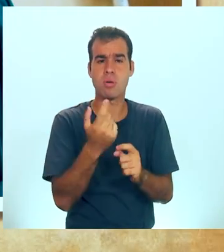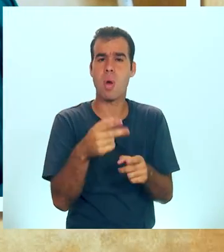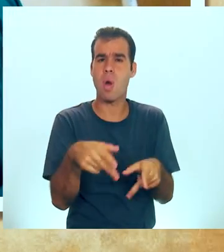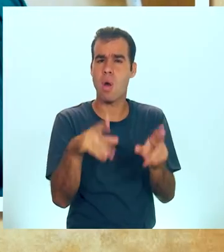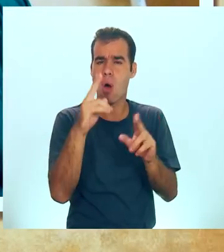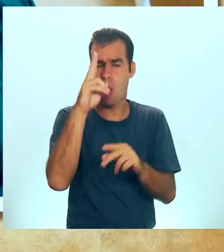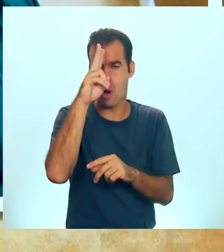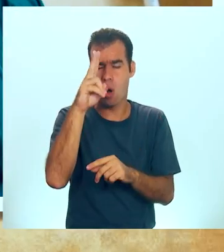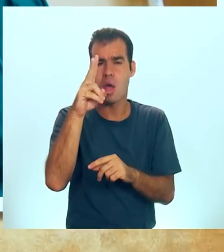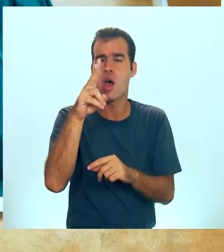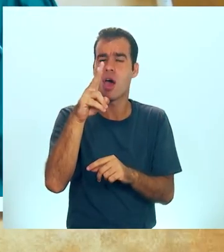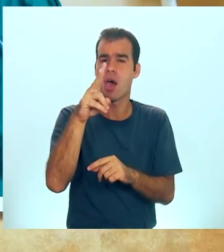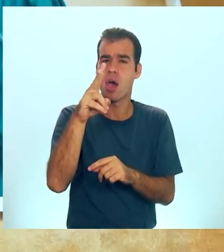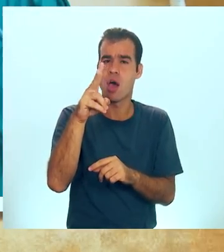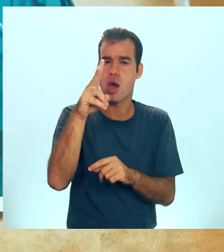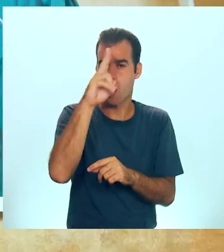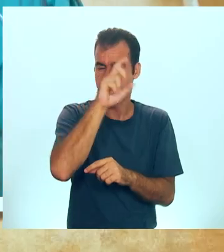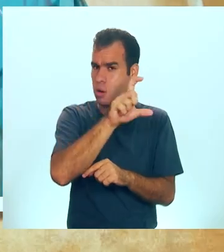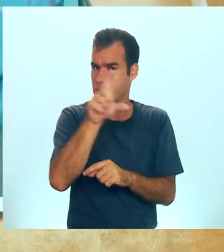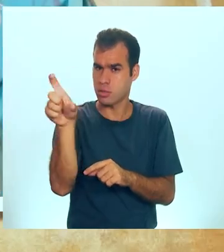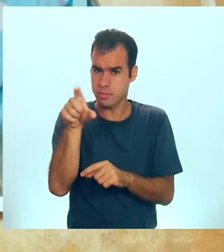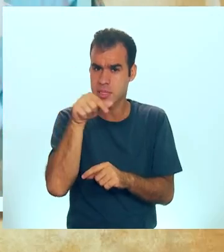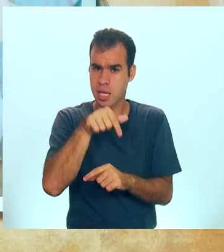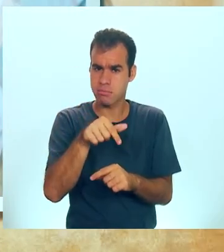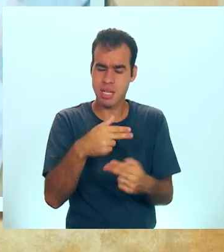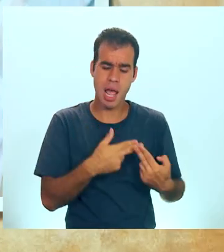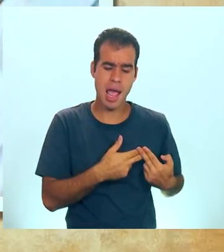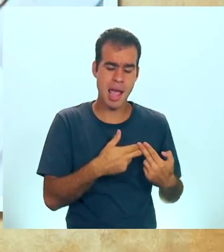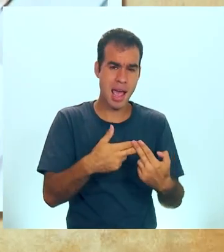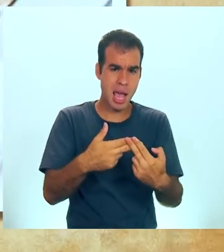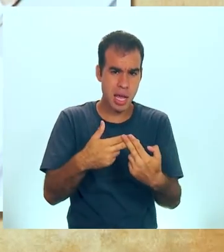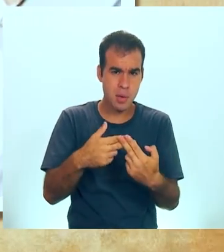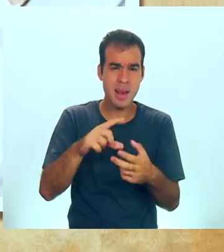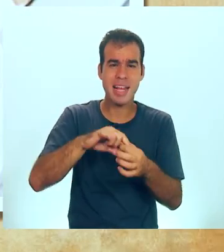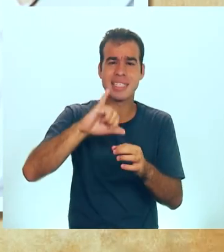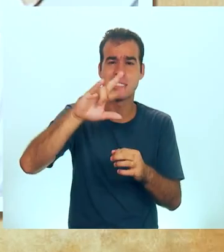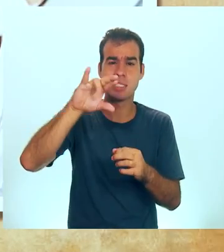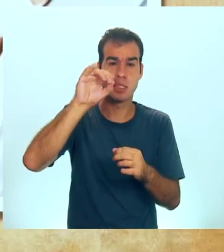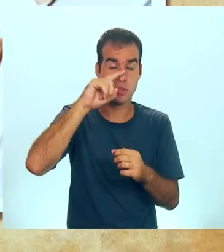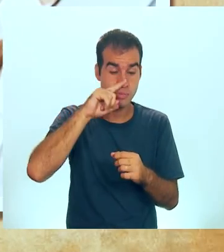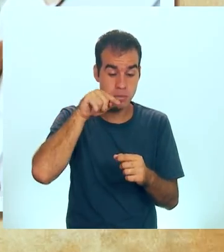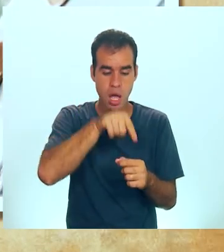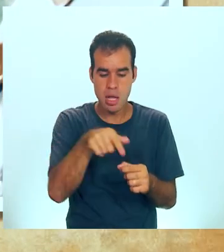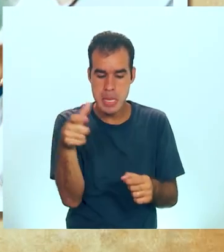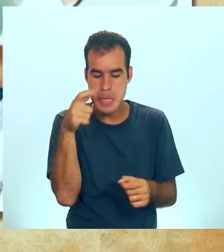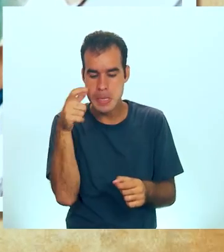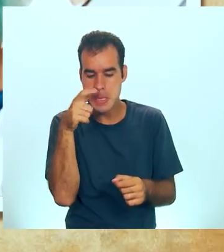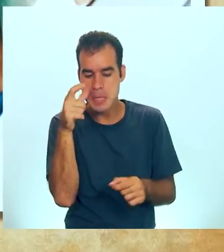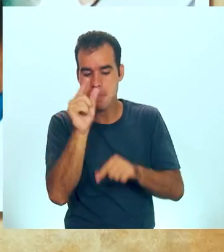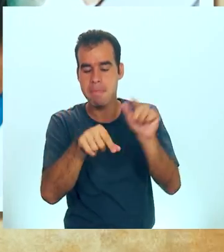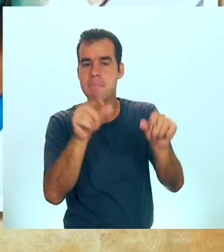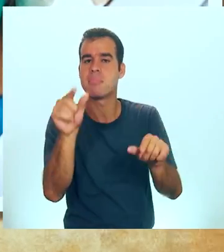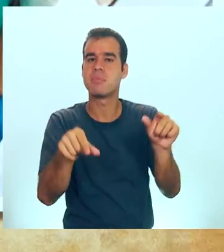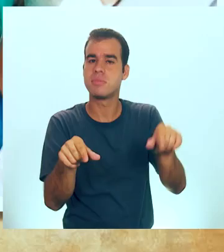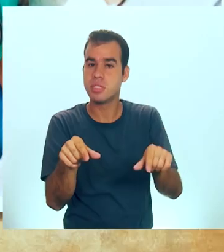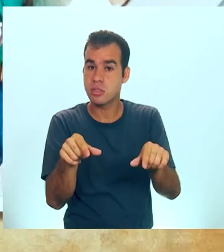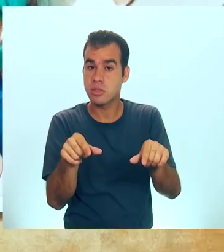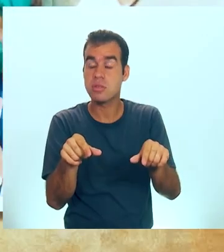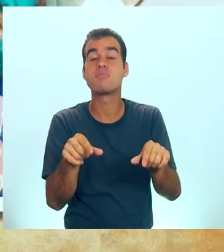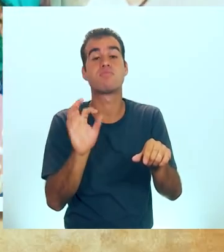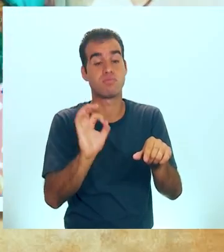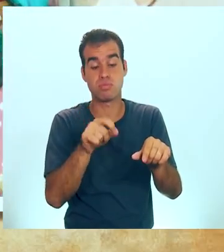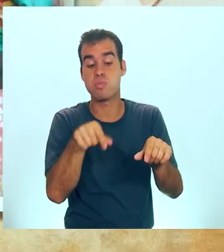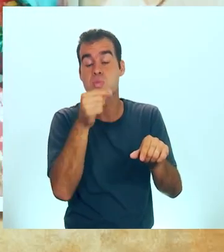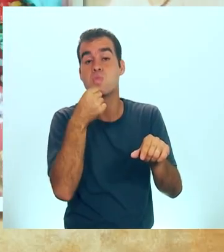hospital Héroes de Playa de Girón, para mantener la vigilancia de los pacientes que eran